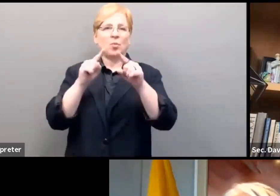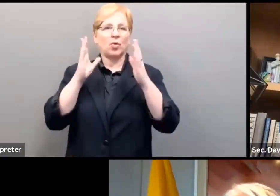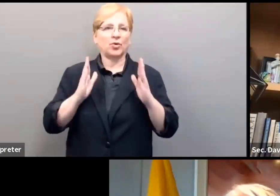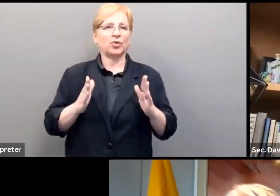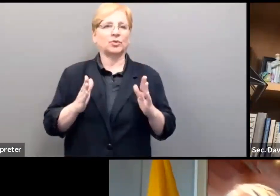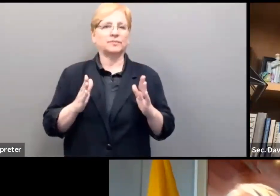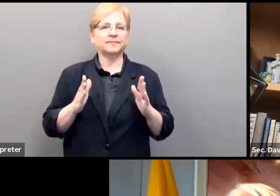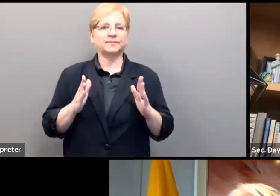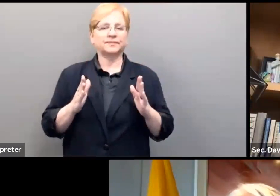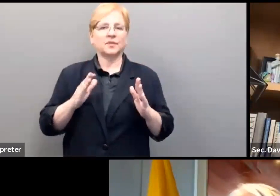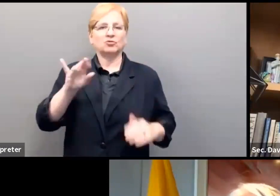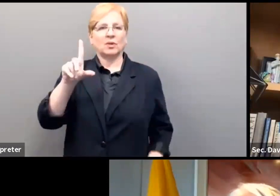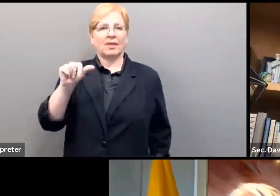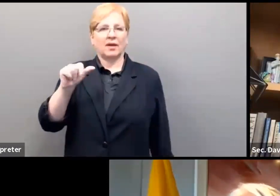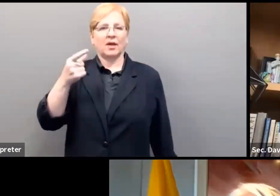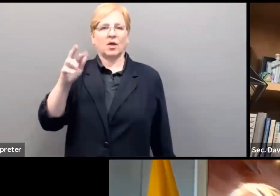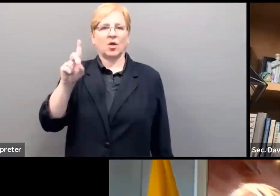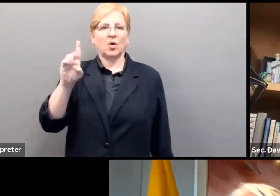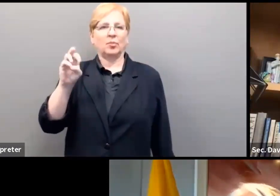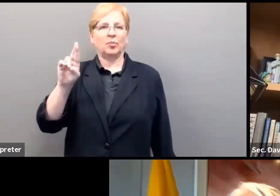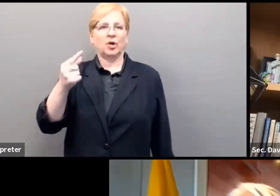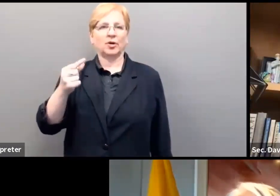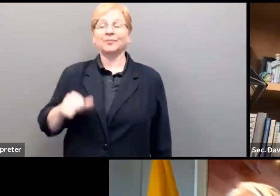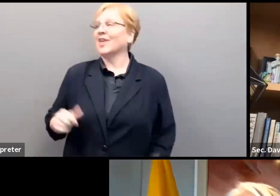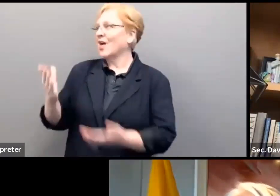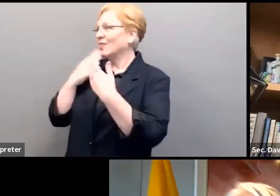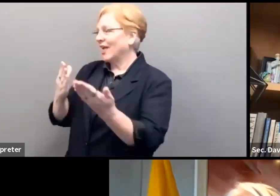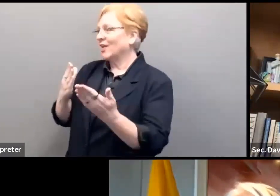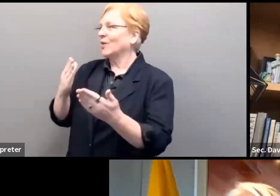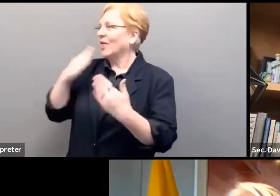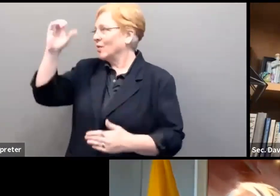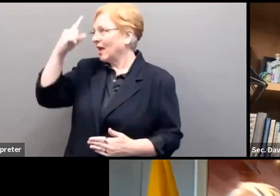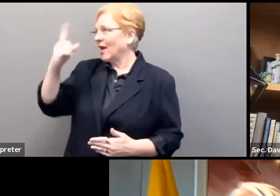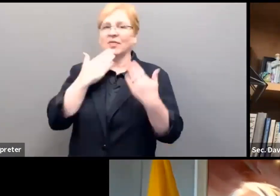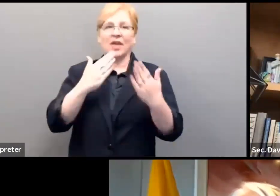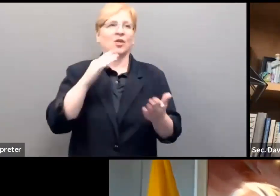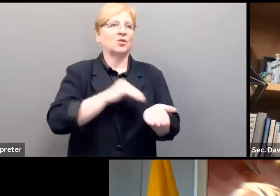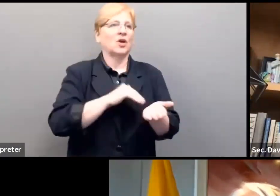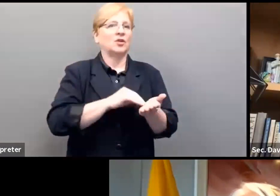Gracias, gobernadora y secretario. Siguiente pregunta con Julia Goldberg con The Santa Fe Reporter.